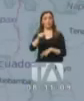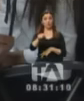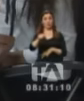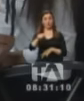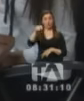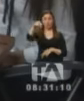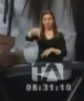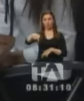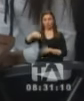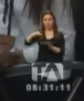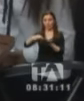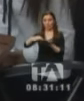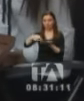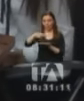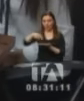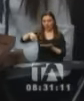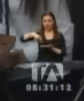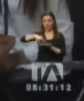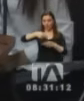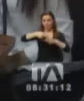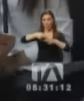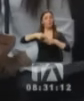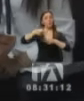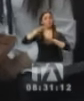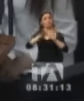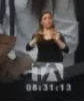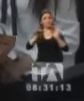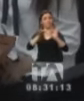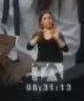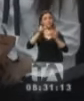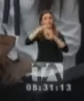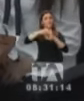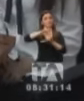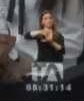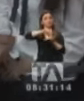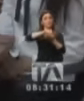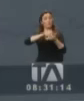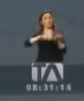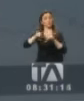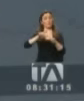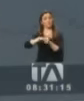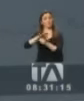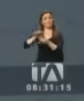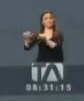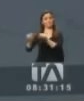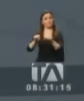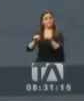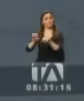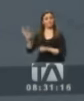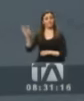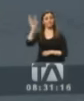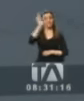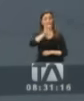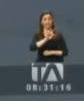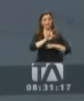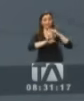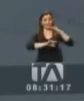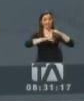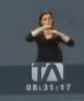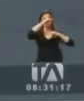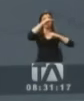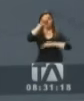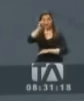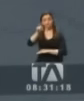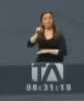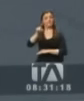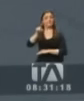país o puede escribir el nombre de la ciudad o zona afectada por el terremoto. escoger una de las categorías de necesidades.